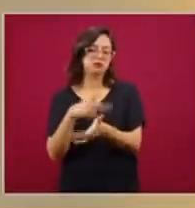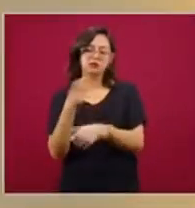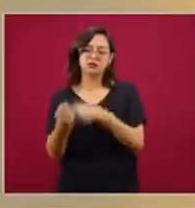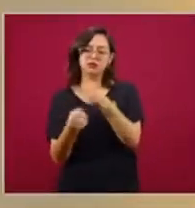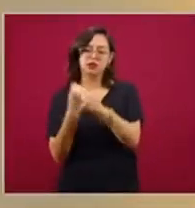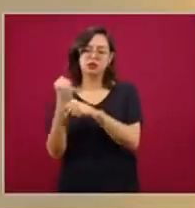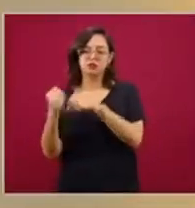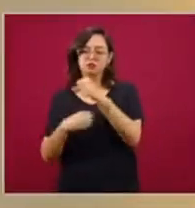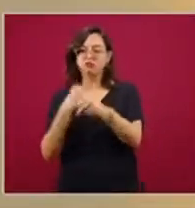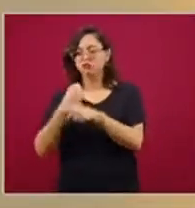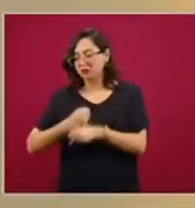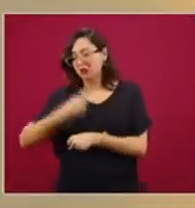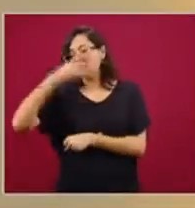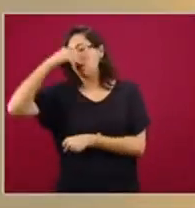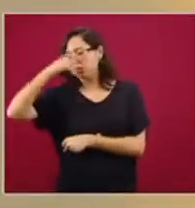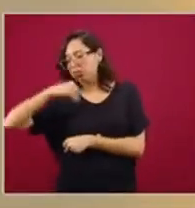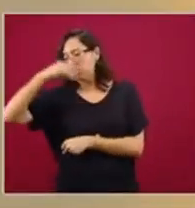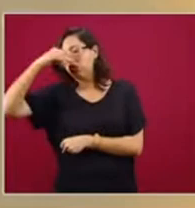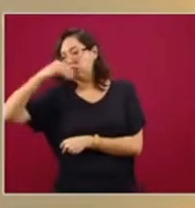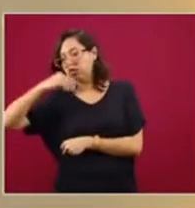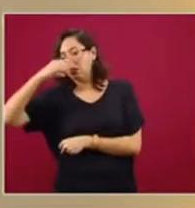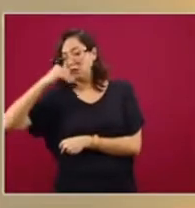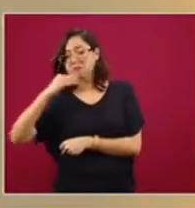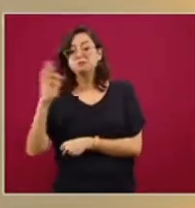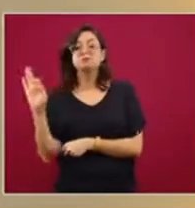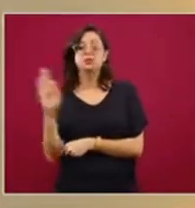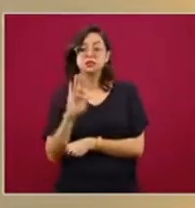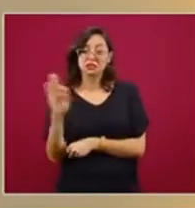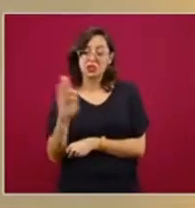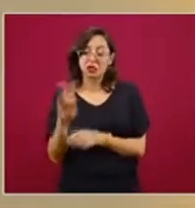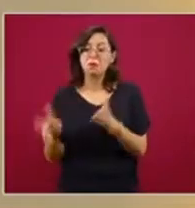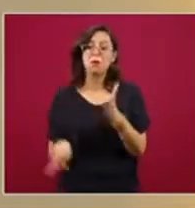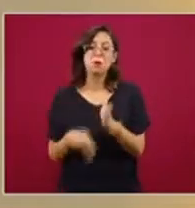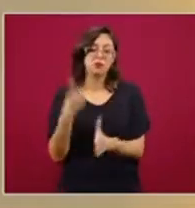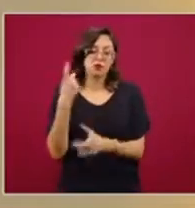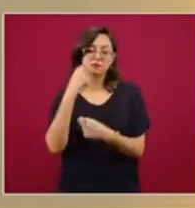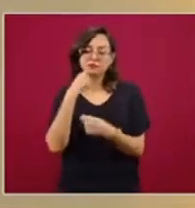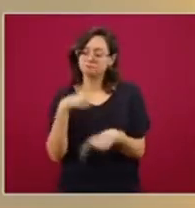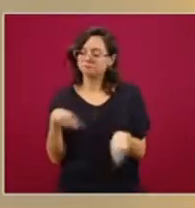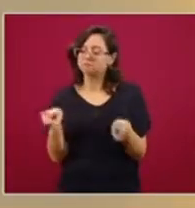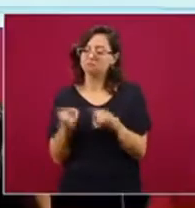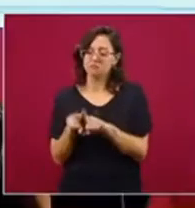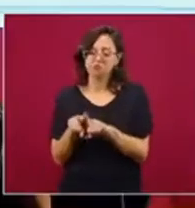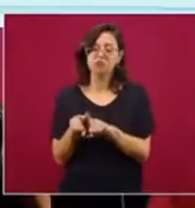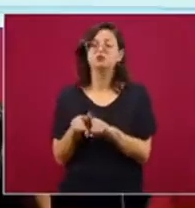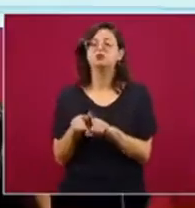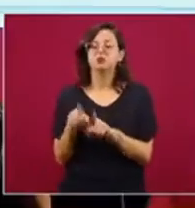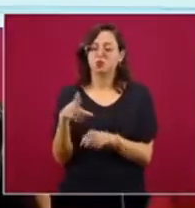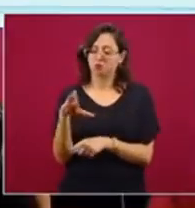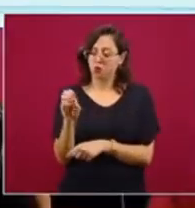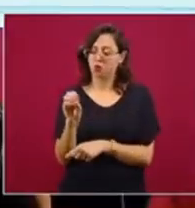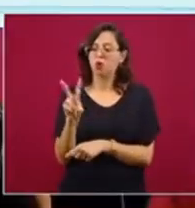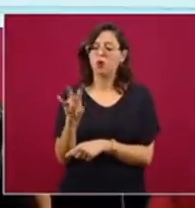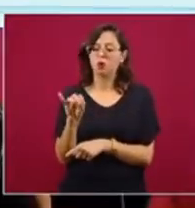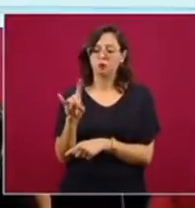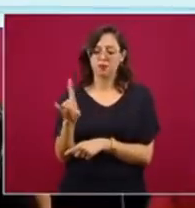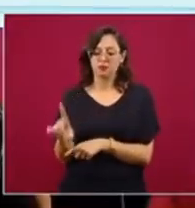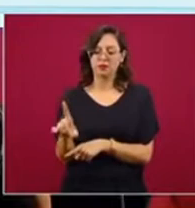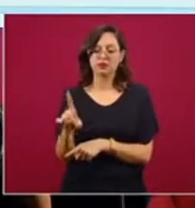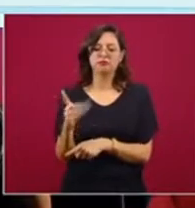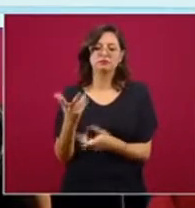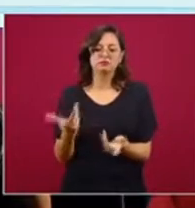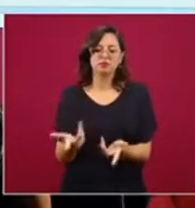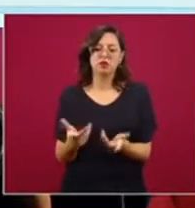y existen predicciones de que podría retornar al hemisferio norte COVID, el